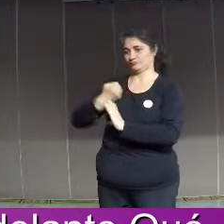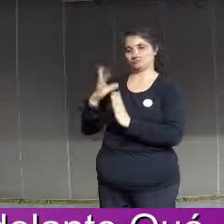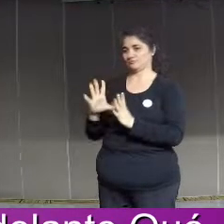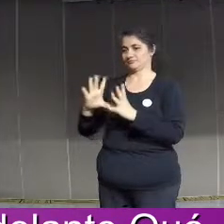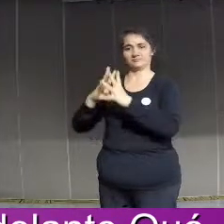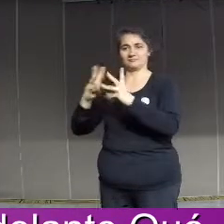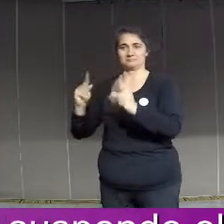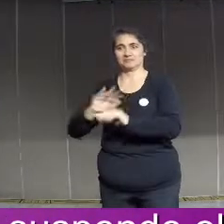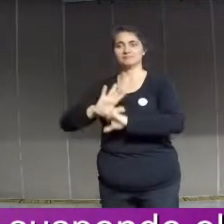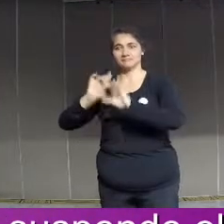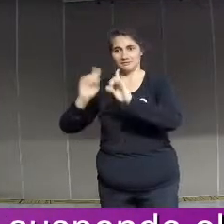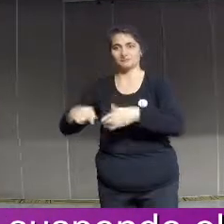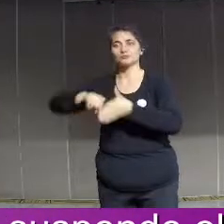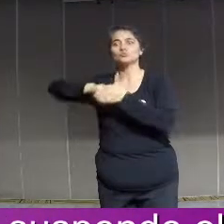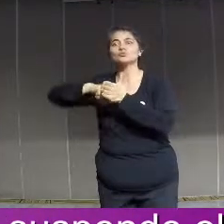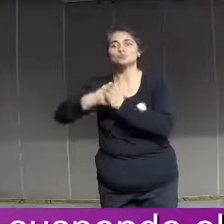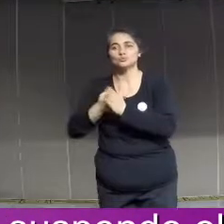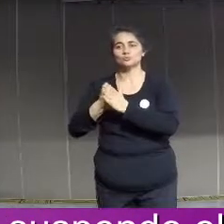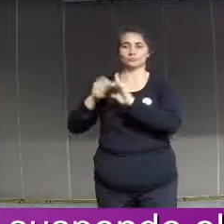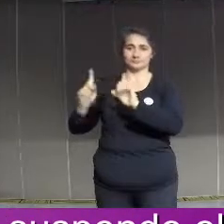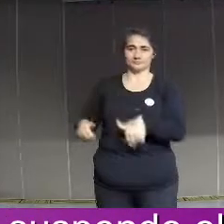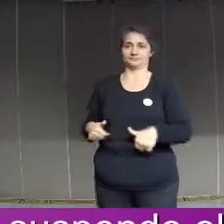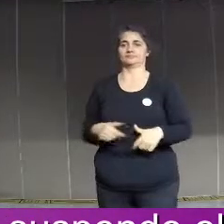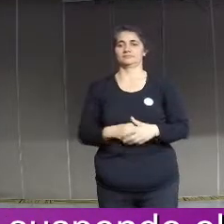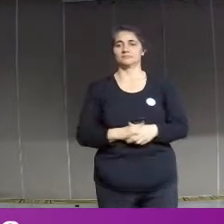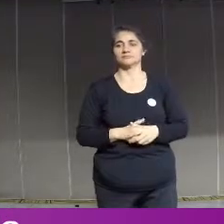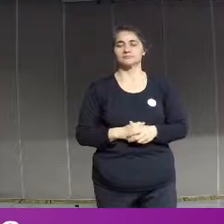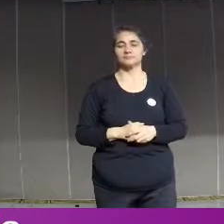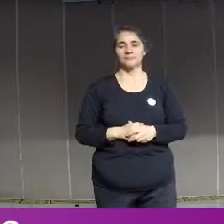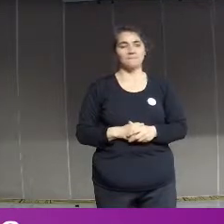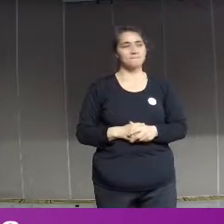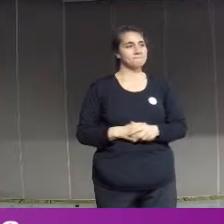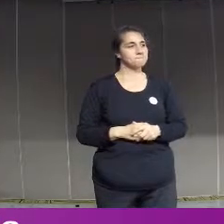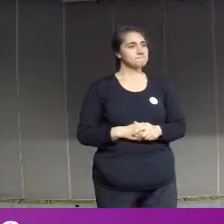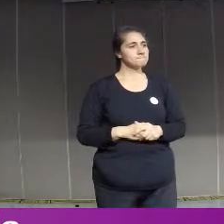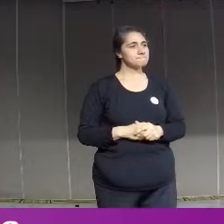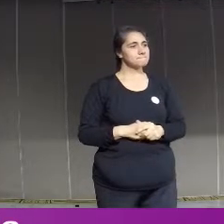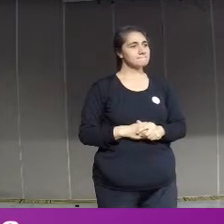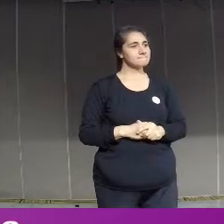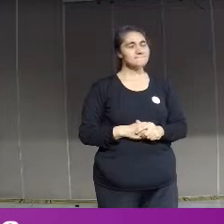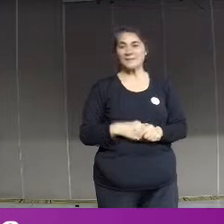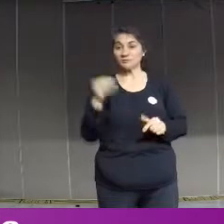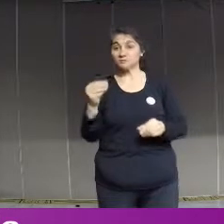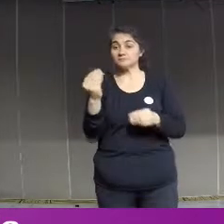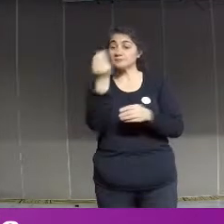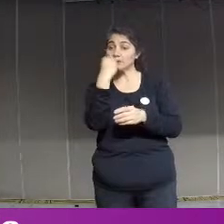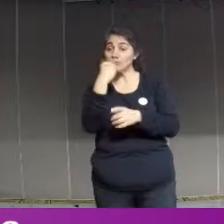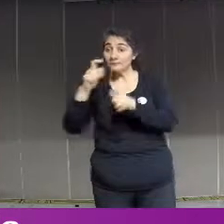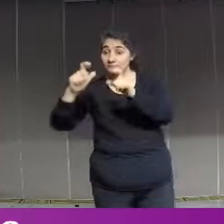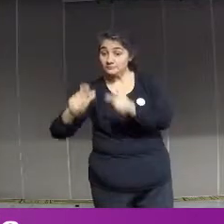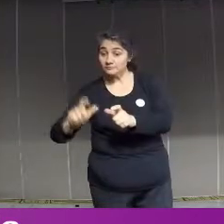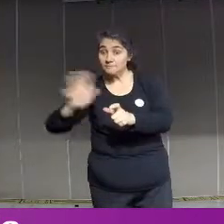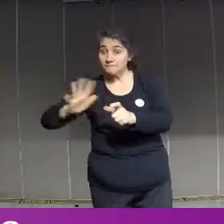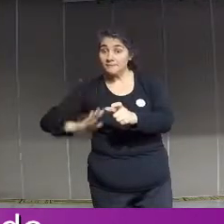de videodeglución, que se hace con una sustancia baritada, que se llama bario, cuando se ve este tipo